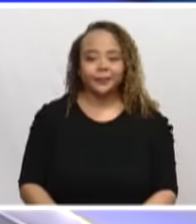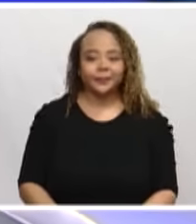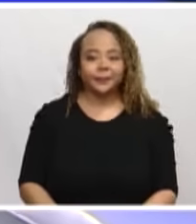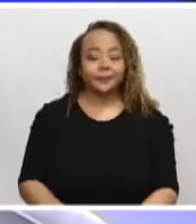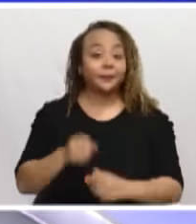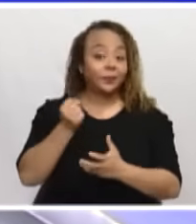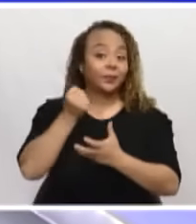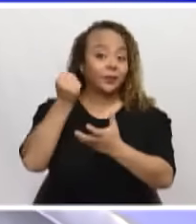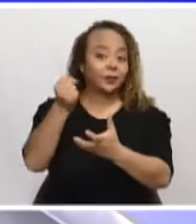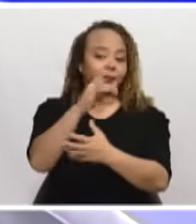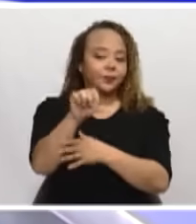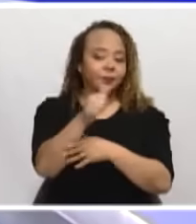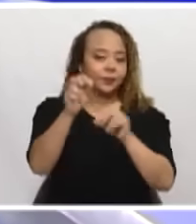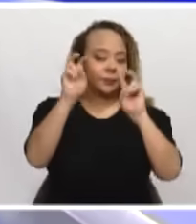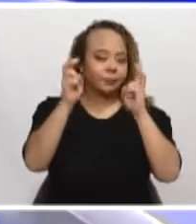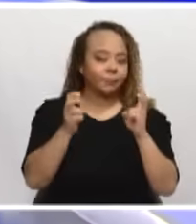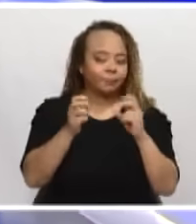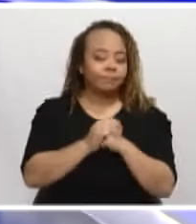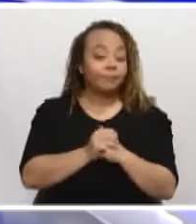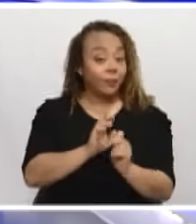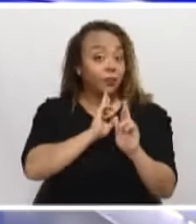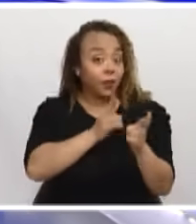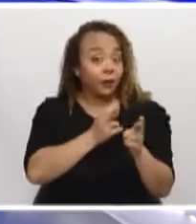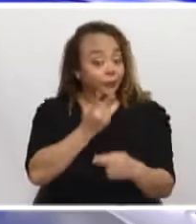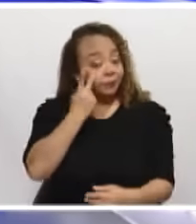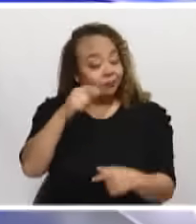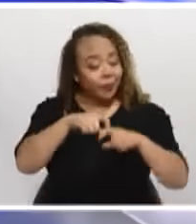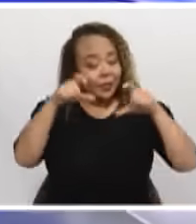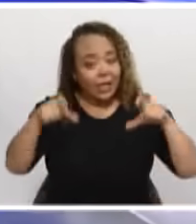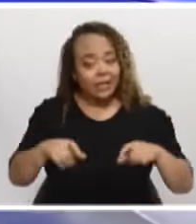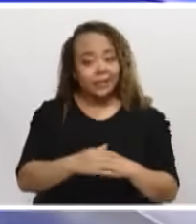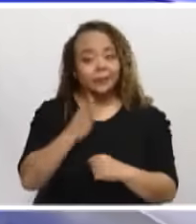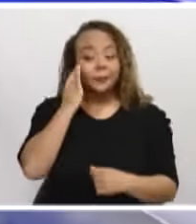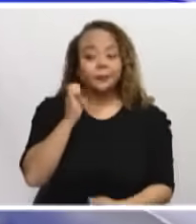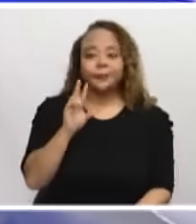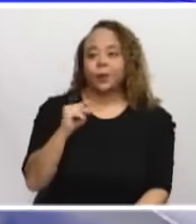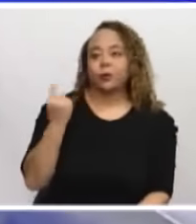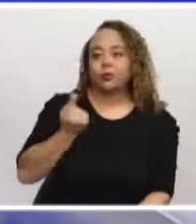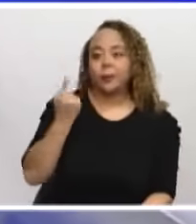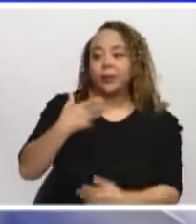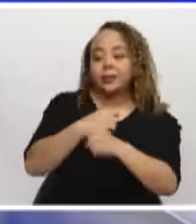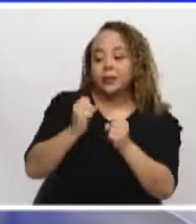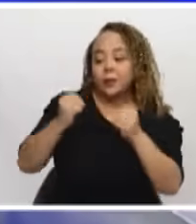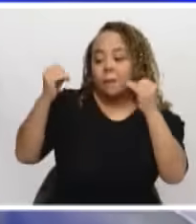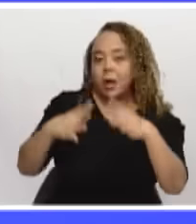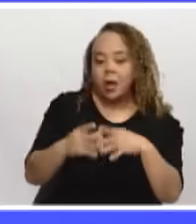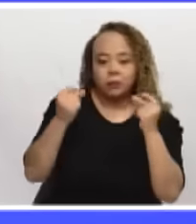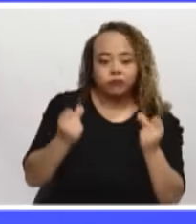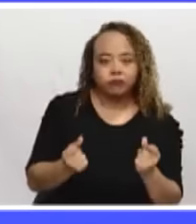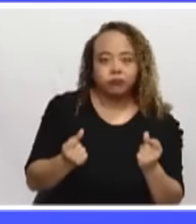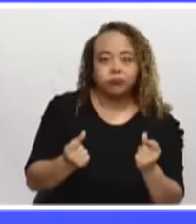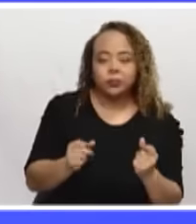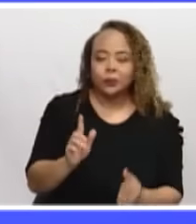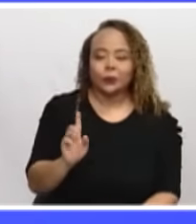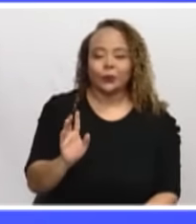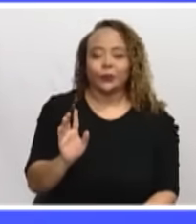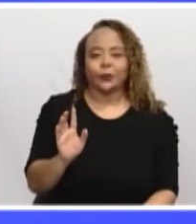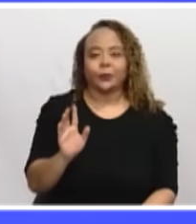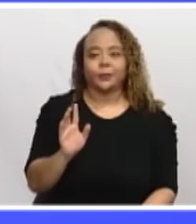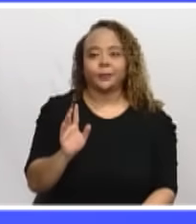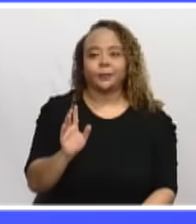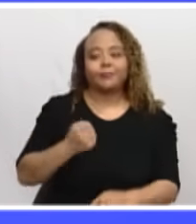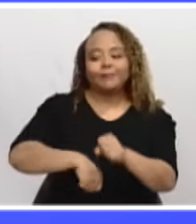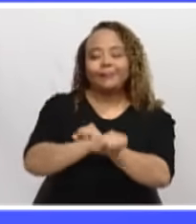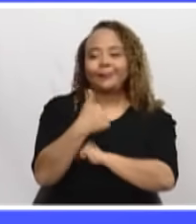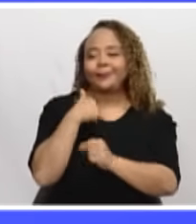inversión y demás aspectos que dan como resultado lo que vemos en cancha porque no es que se hizo magia de la noche a la mañana pasó que en fútbol